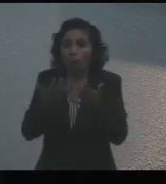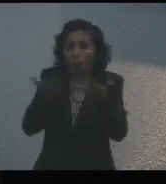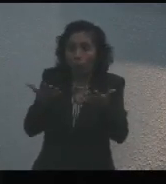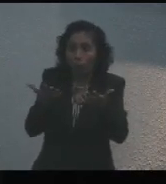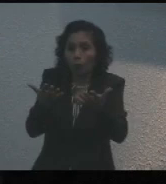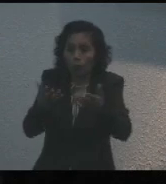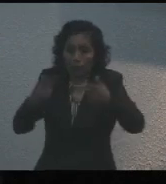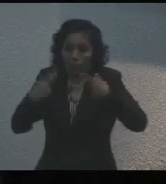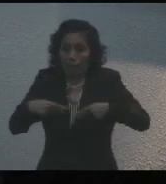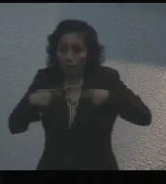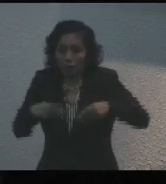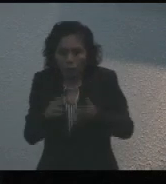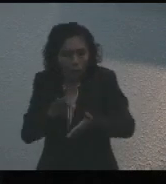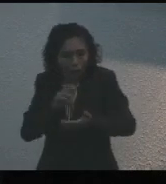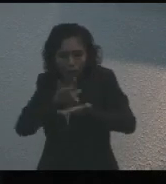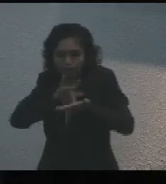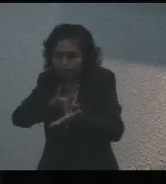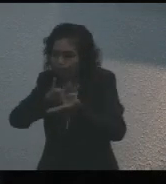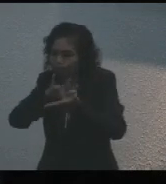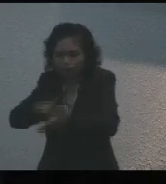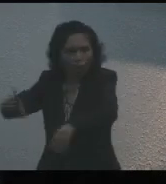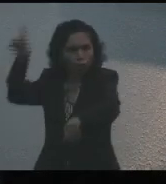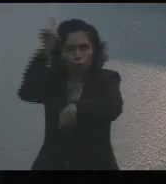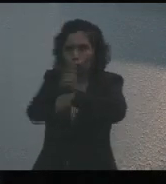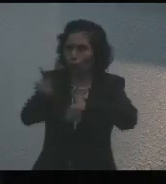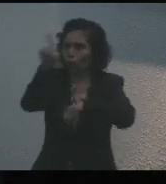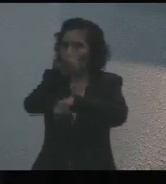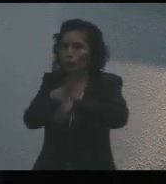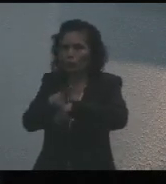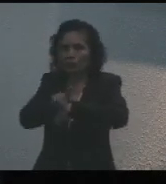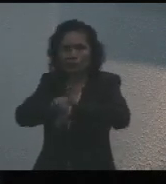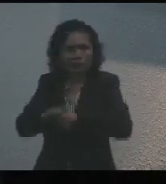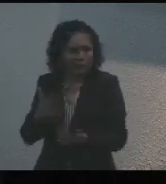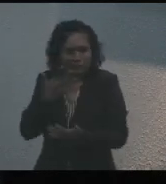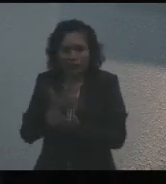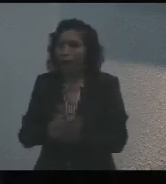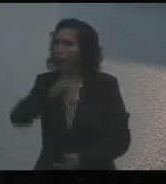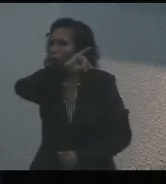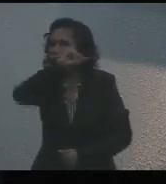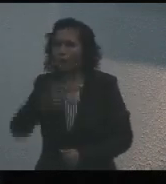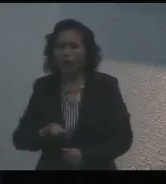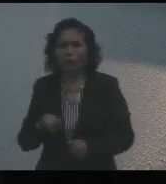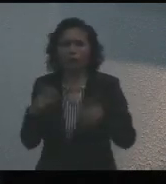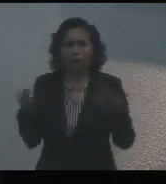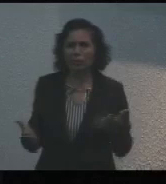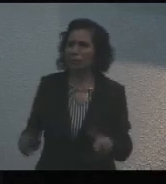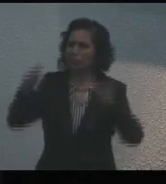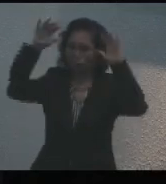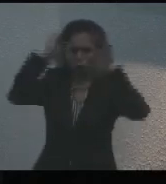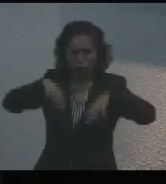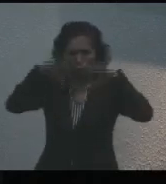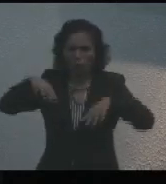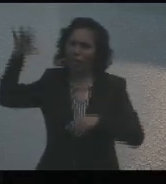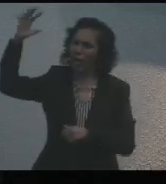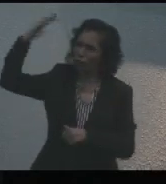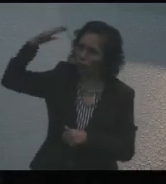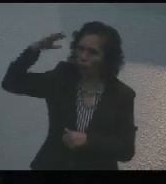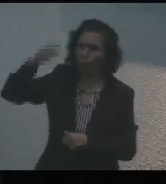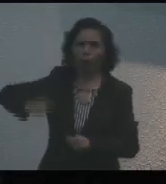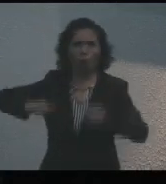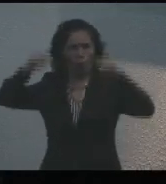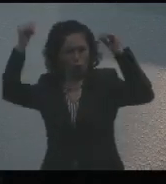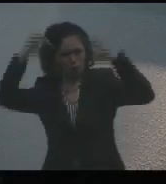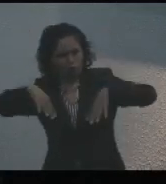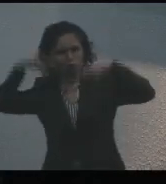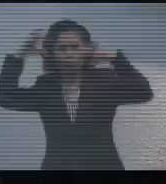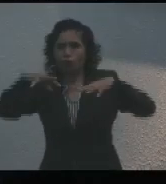y los quintanarroenses, todos los días, sin descanso, bajo las inclemencias del clima, del sol, de la lluvia